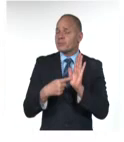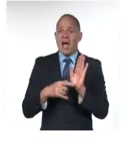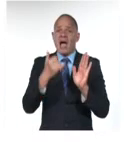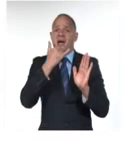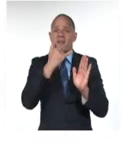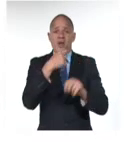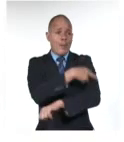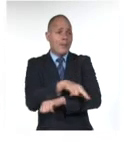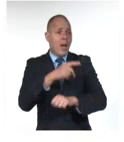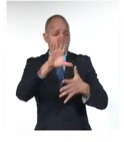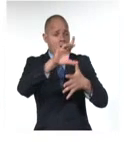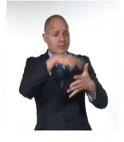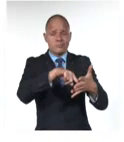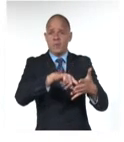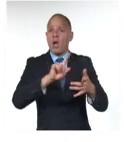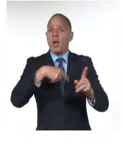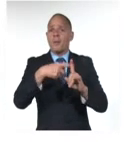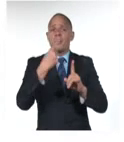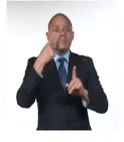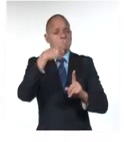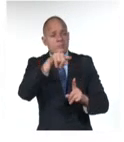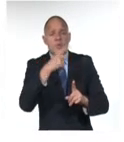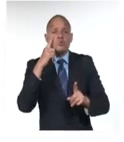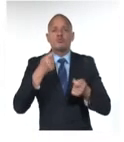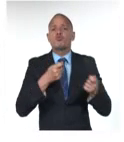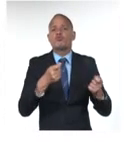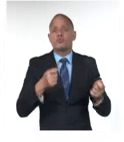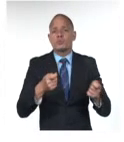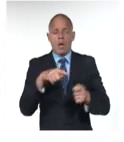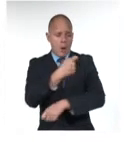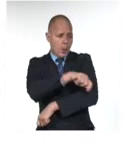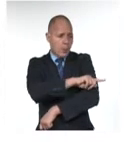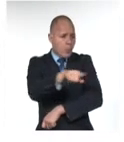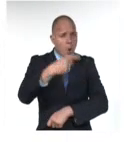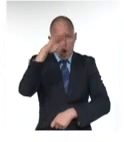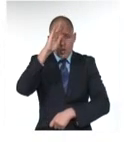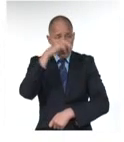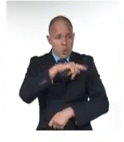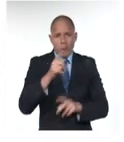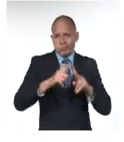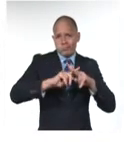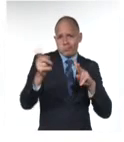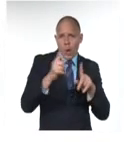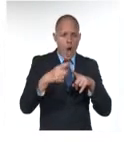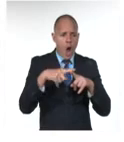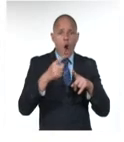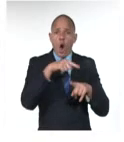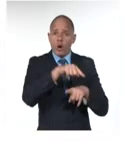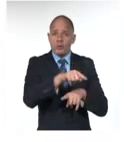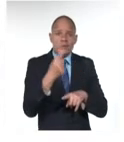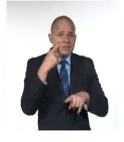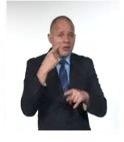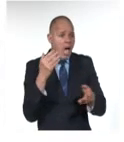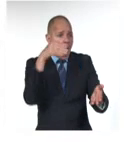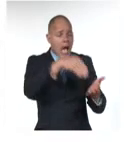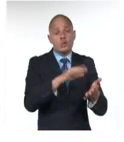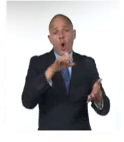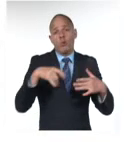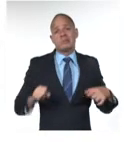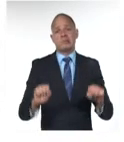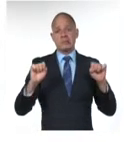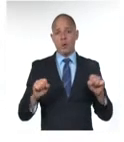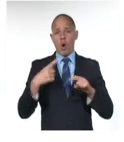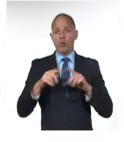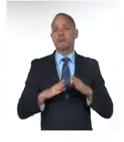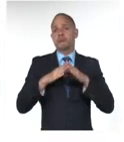región y estimula la migración ilegal, irregular e insegura, tanto por vía terrestre como marítima.